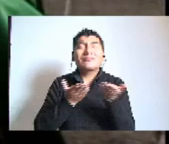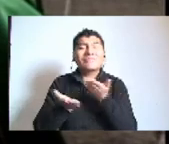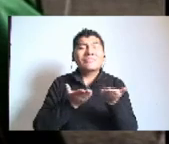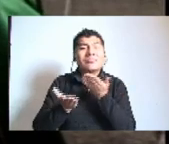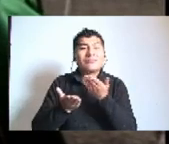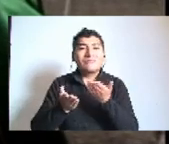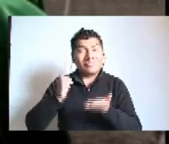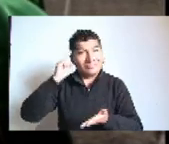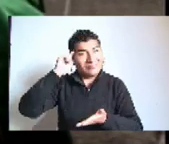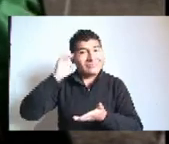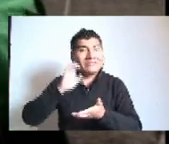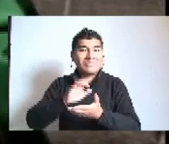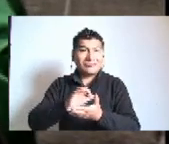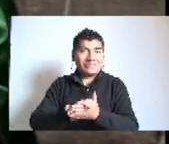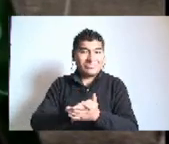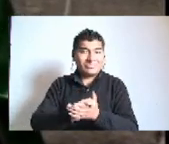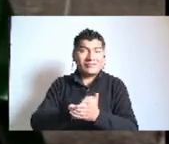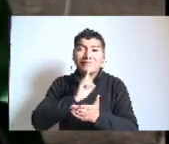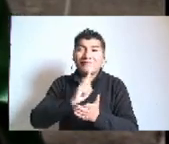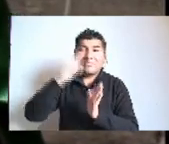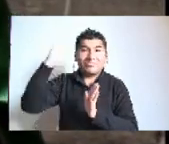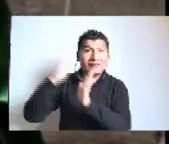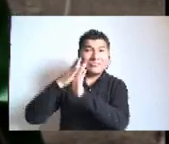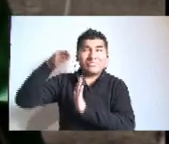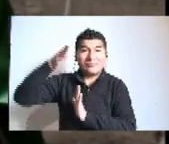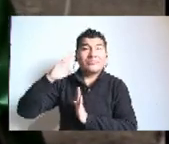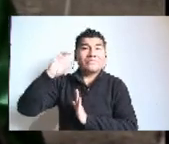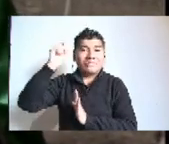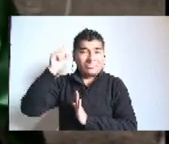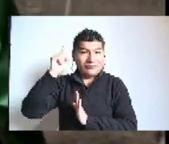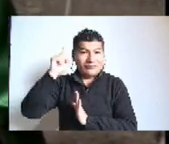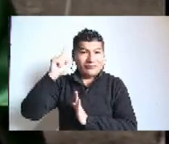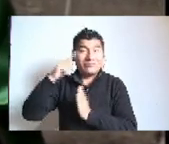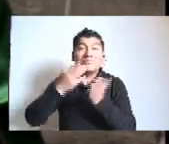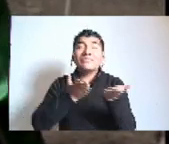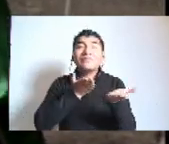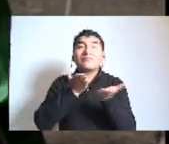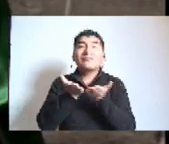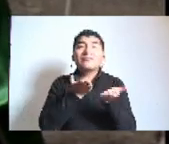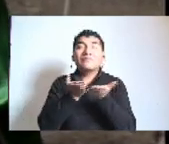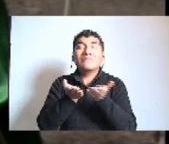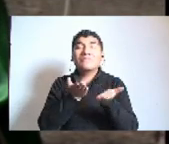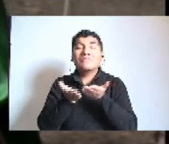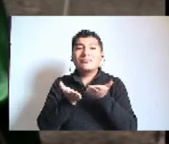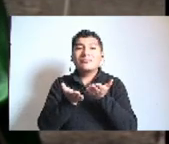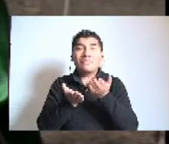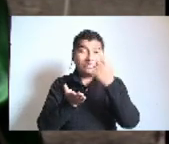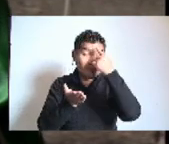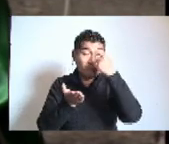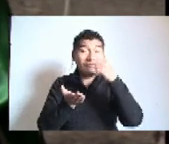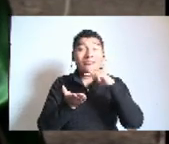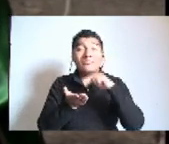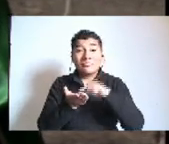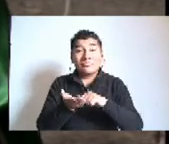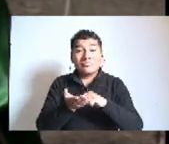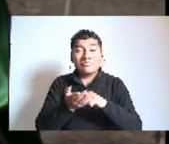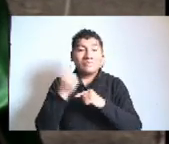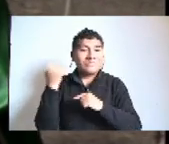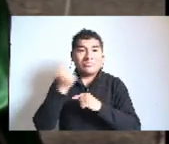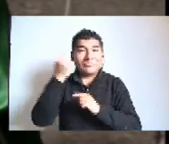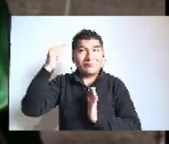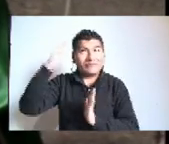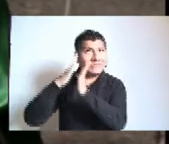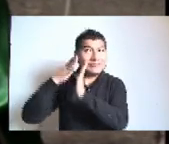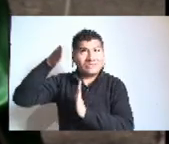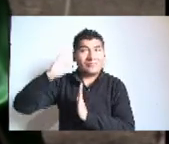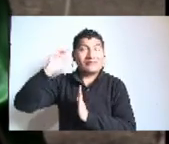El creyente que está delante de Dios. Servicio, por eso, es estar delante